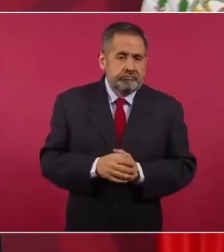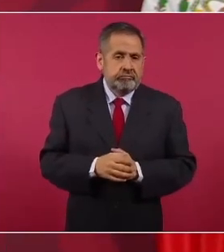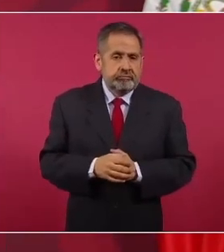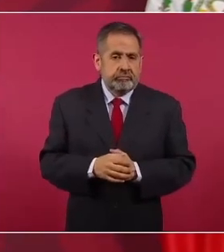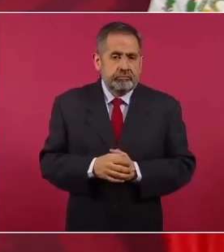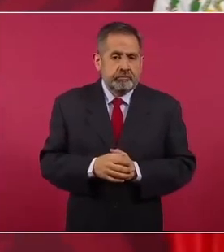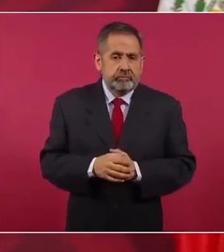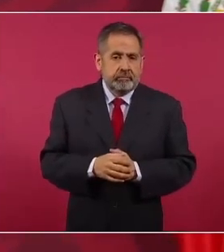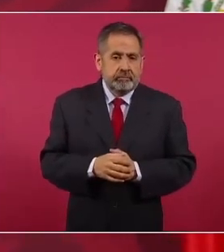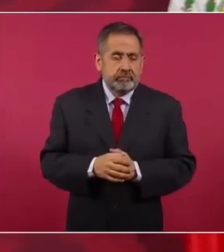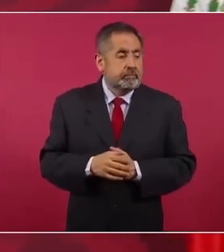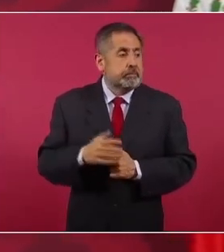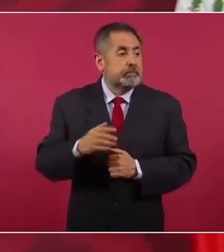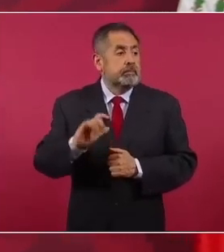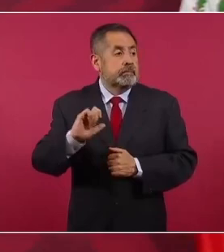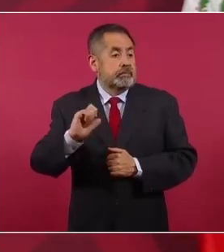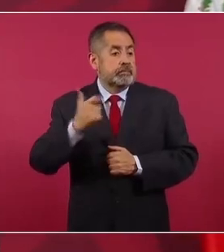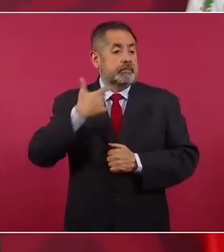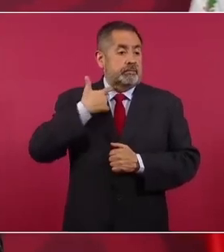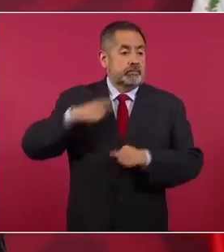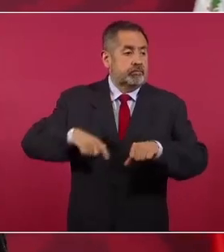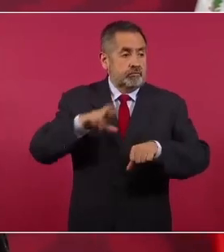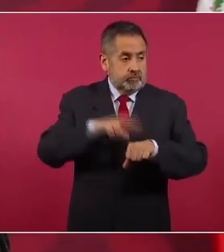teníamos un acuerdo